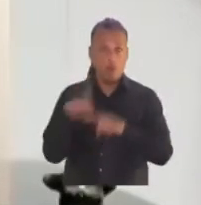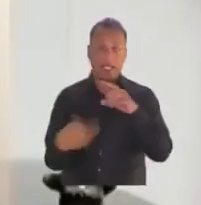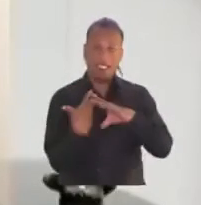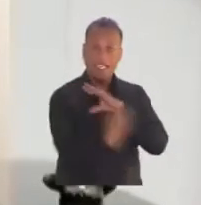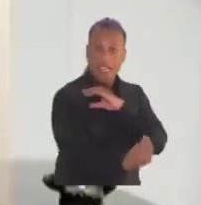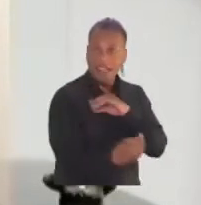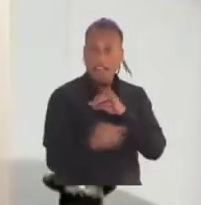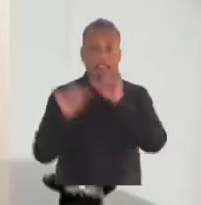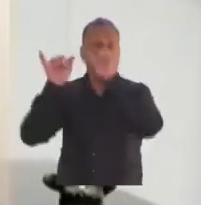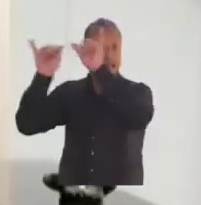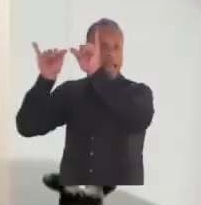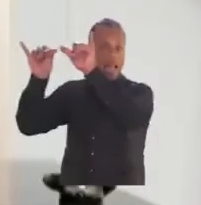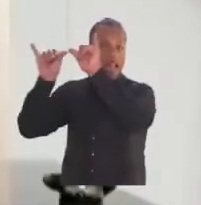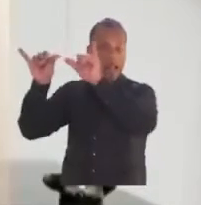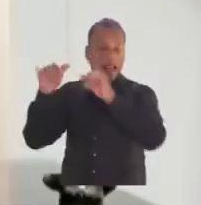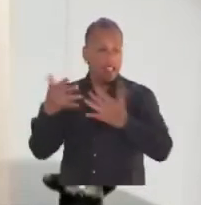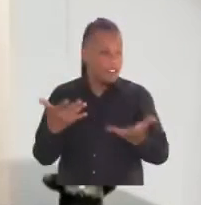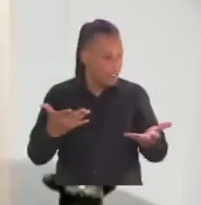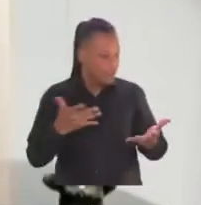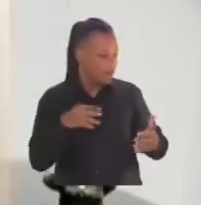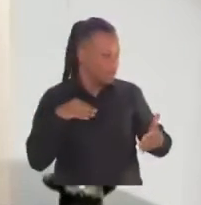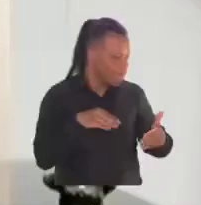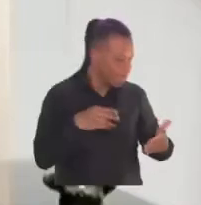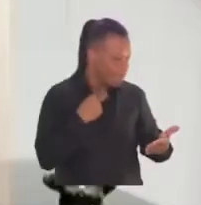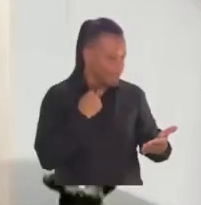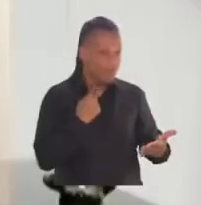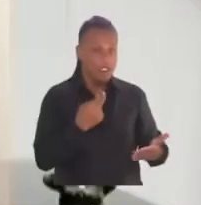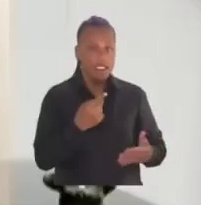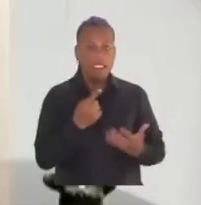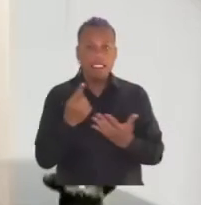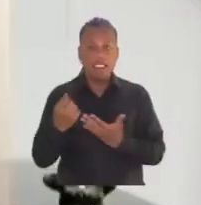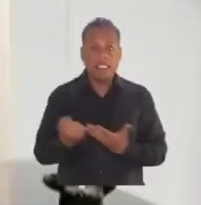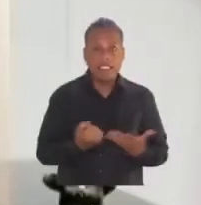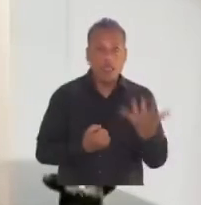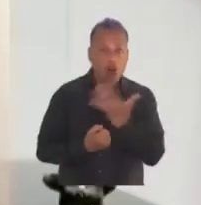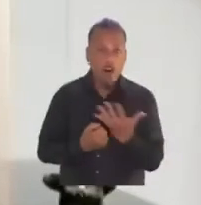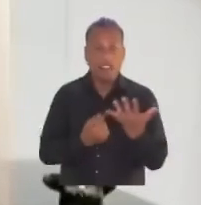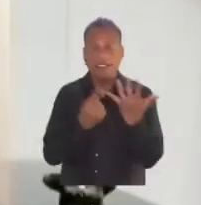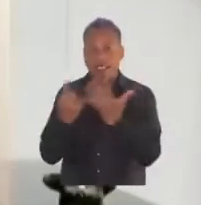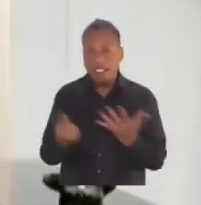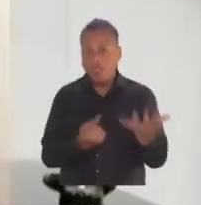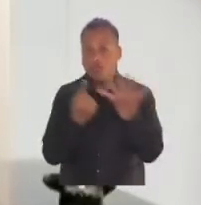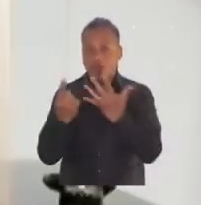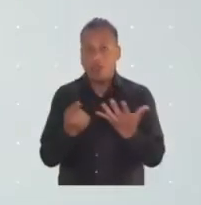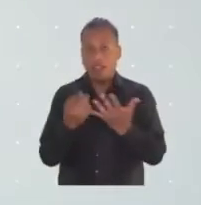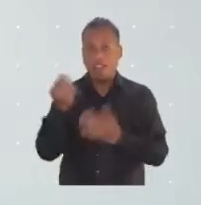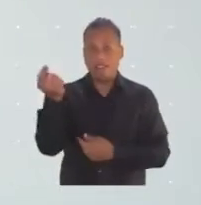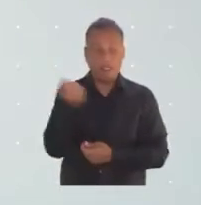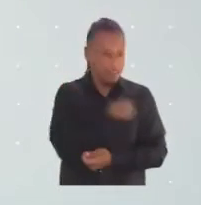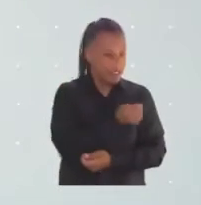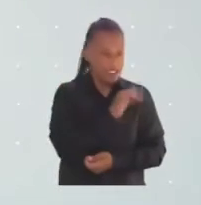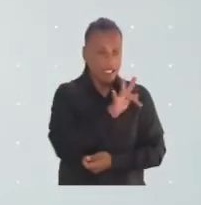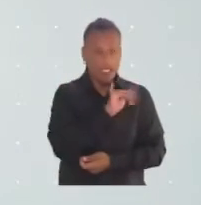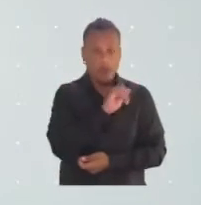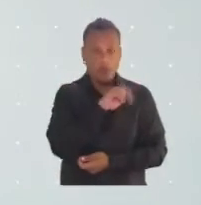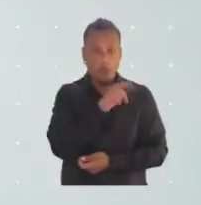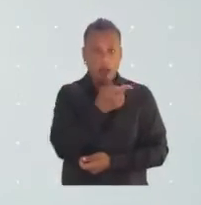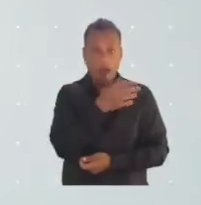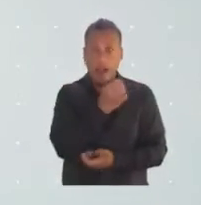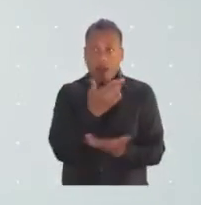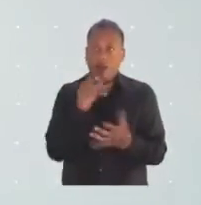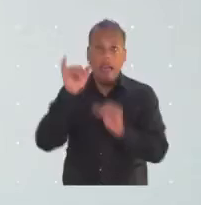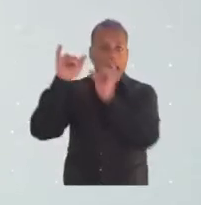tenemos la posibilidad de salir y estamos casi a 5 o 6 horas del casco urbano de Ituango.